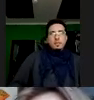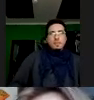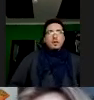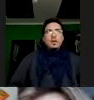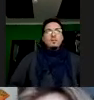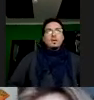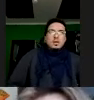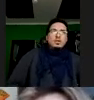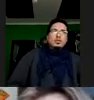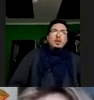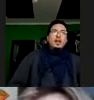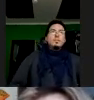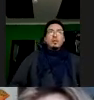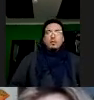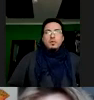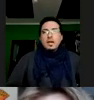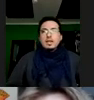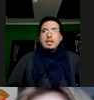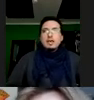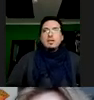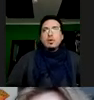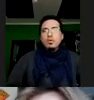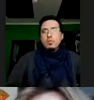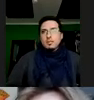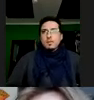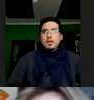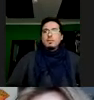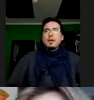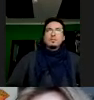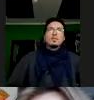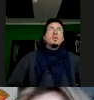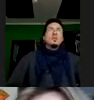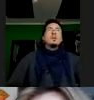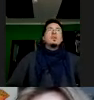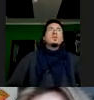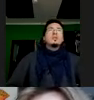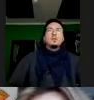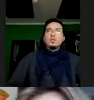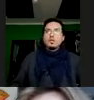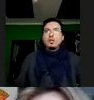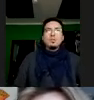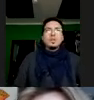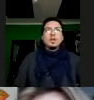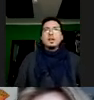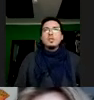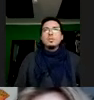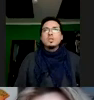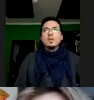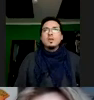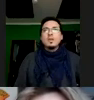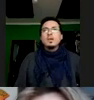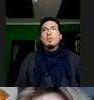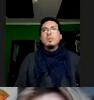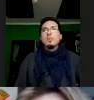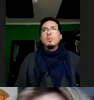2D, permitiendo otorgarle profundidad y volumen. Para eso se utiliza, chiquillos, la proyección isométrica, así como se